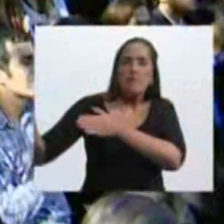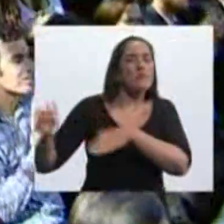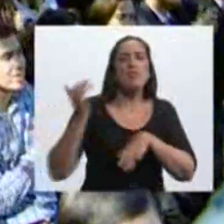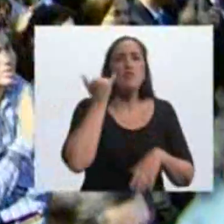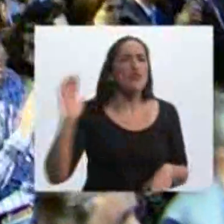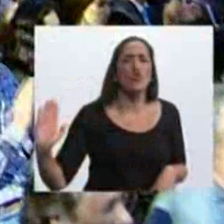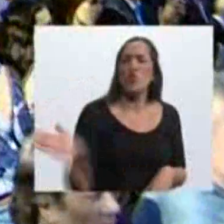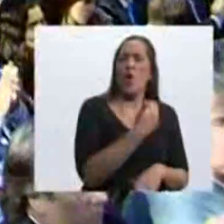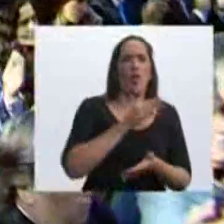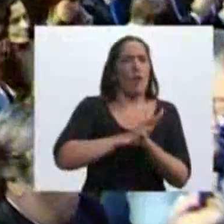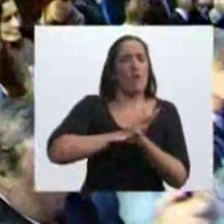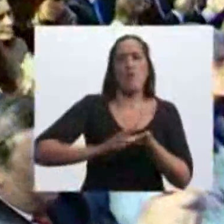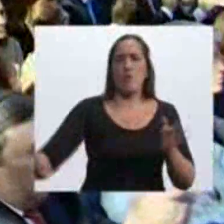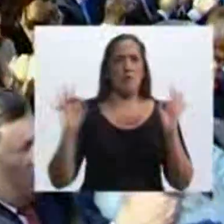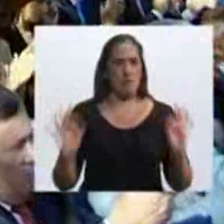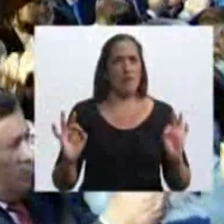sus locomotoras